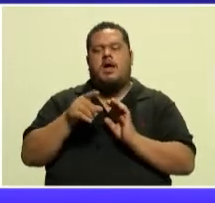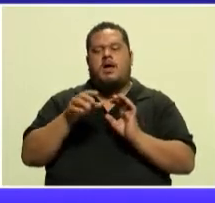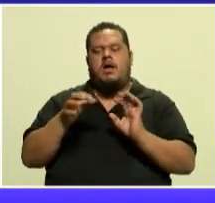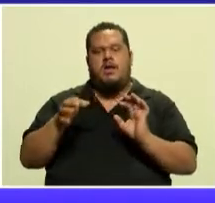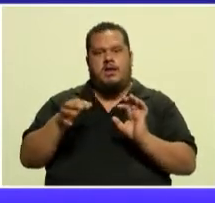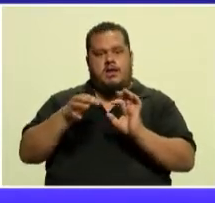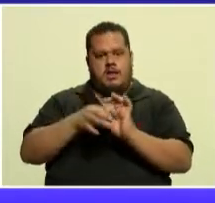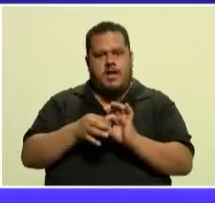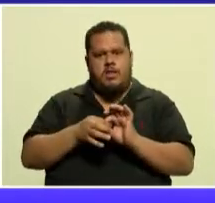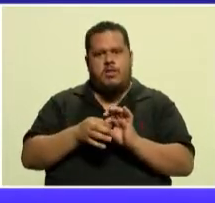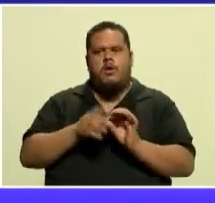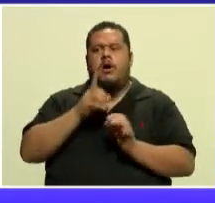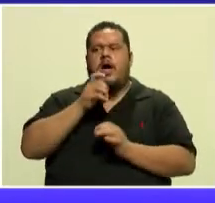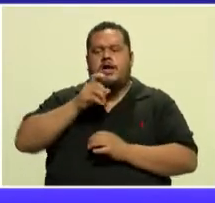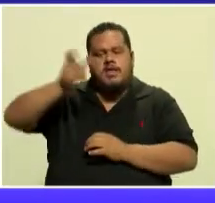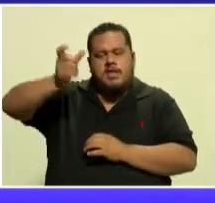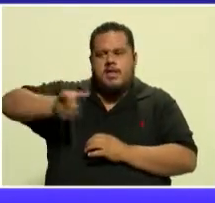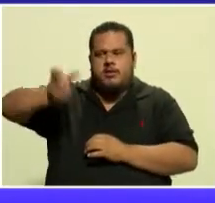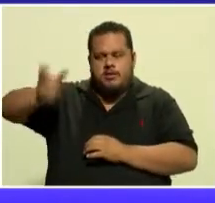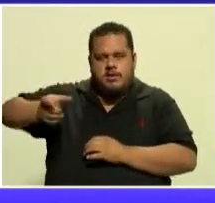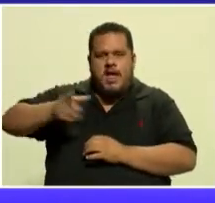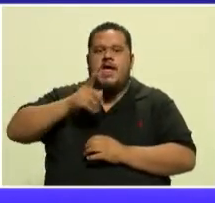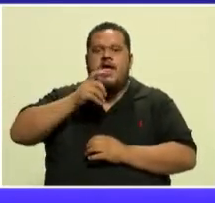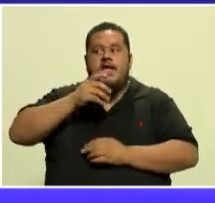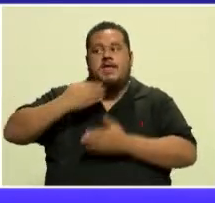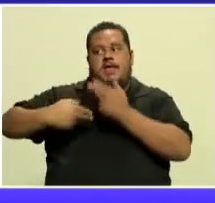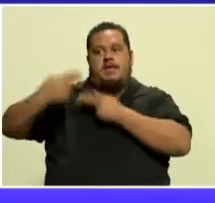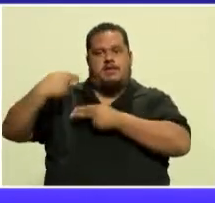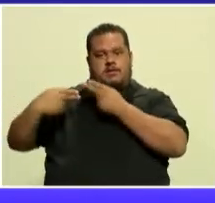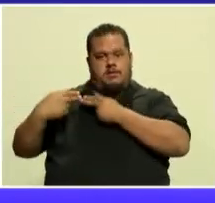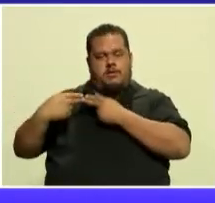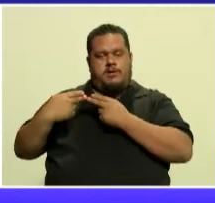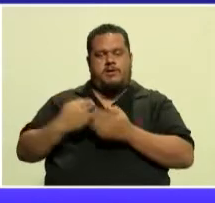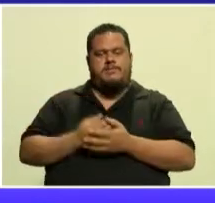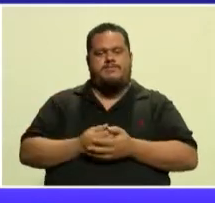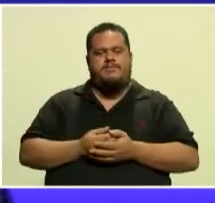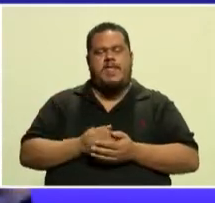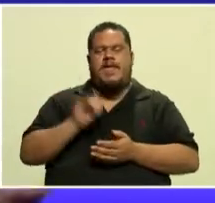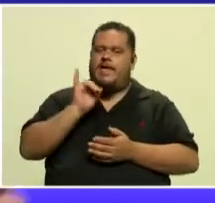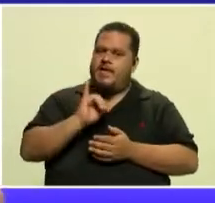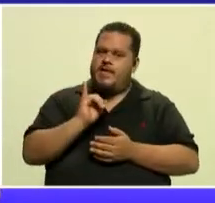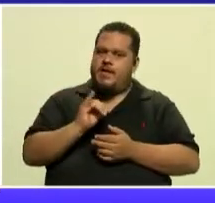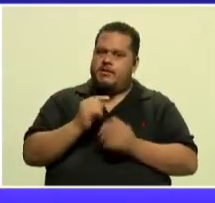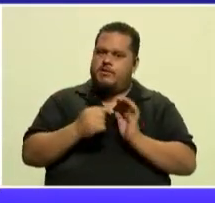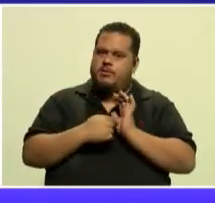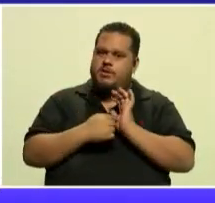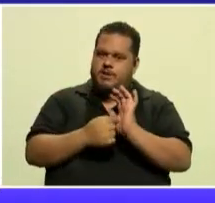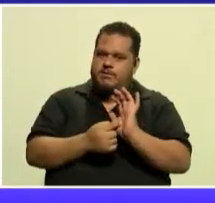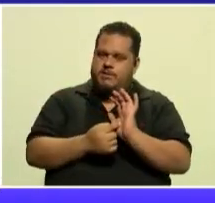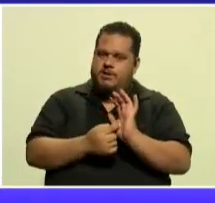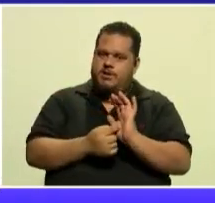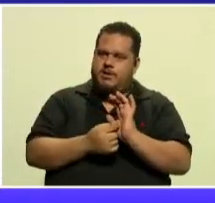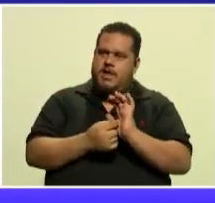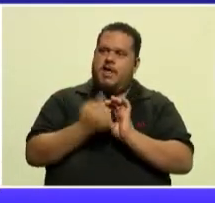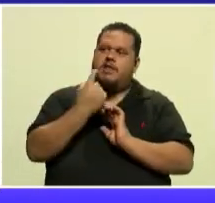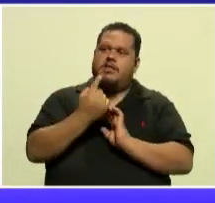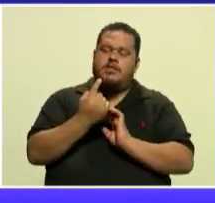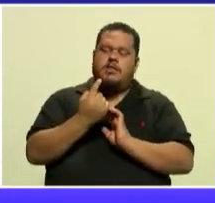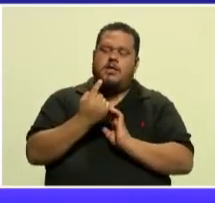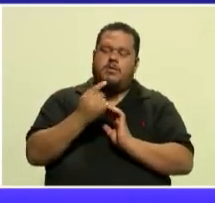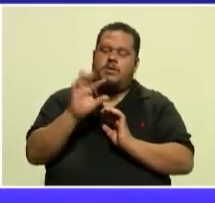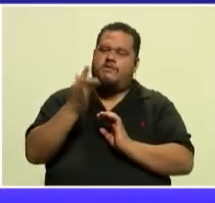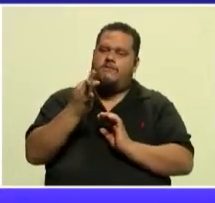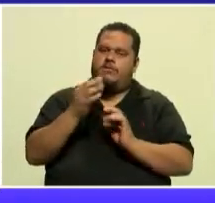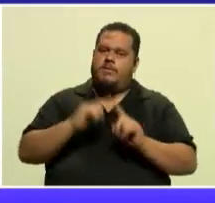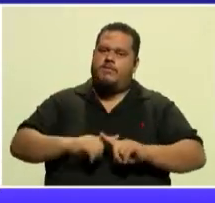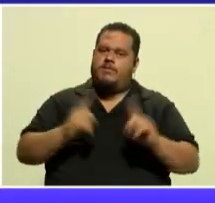ves, a quienes estuvieron antes que vos. Y eso se representa de una manera muy